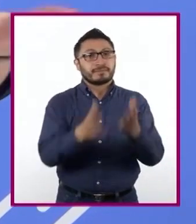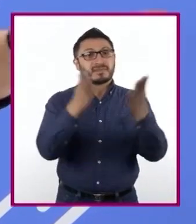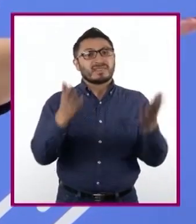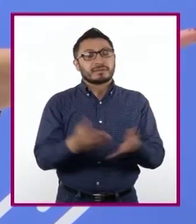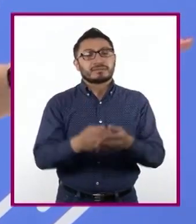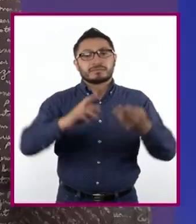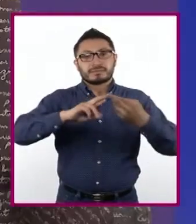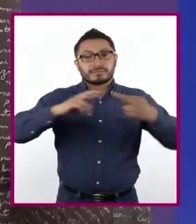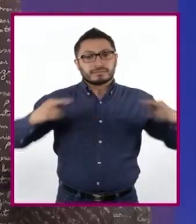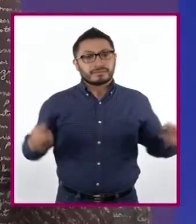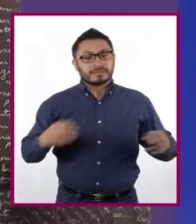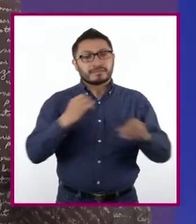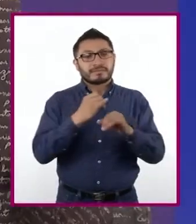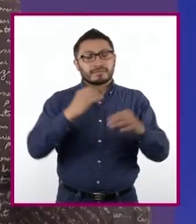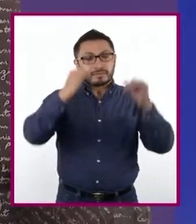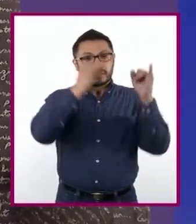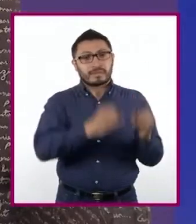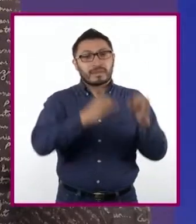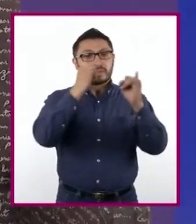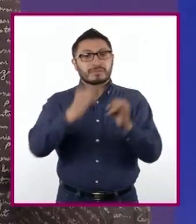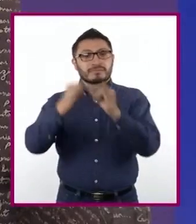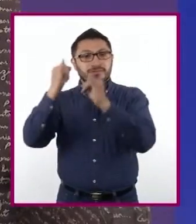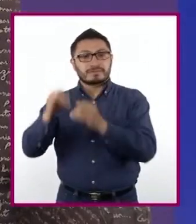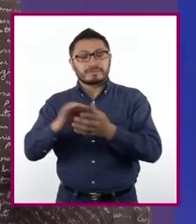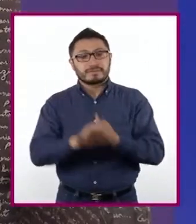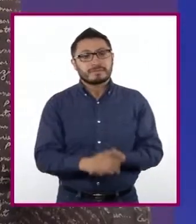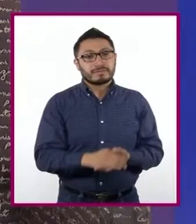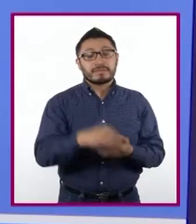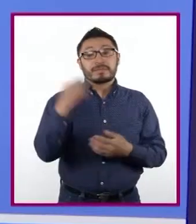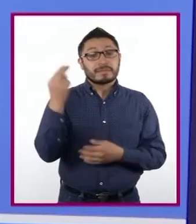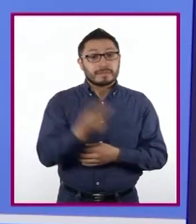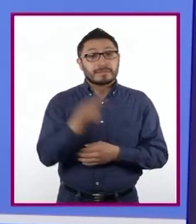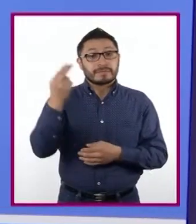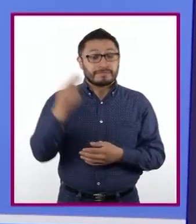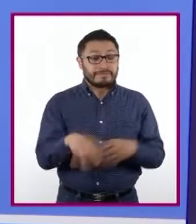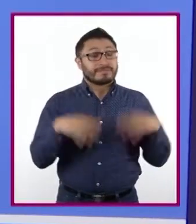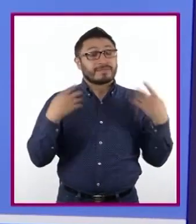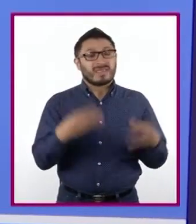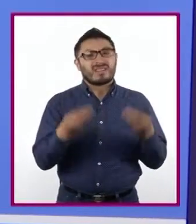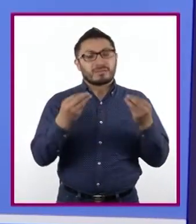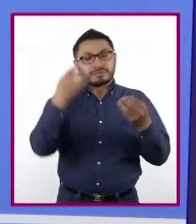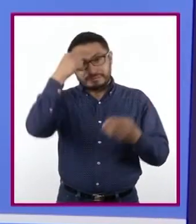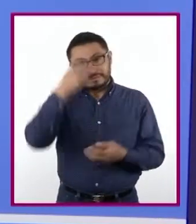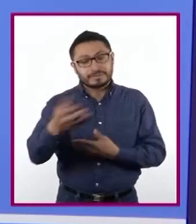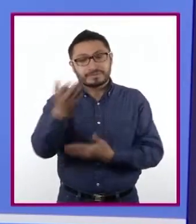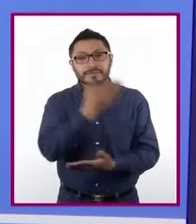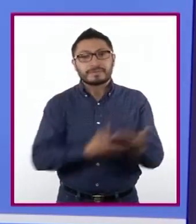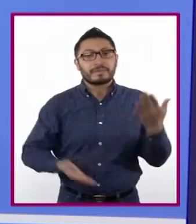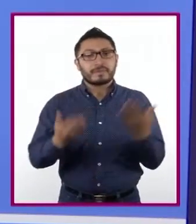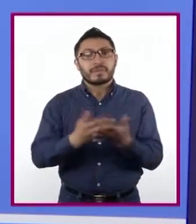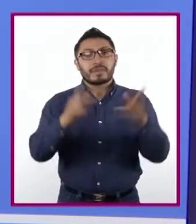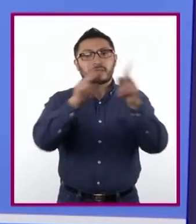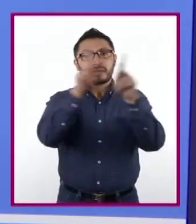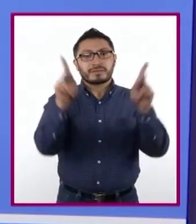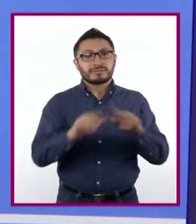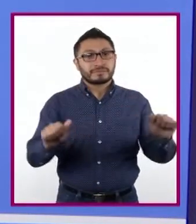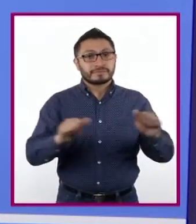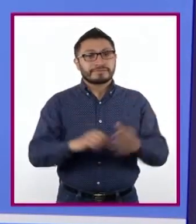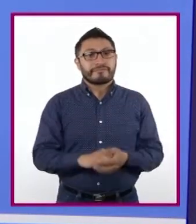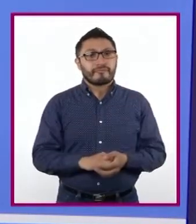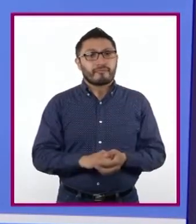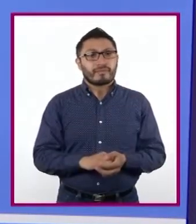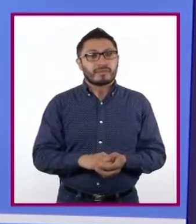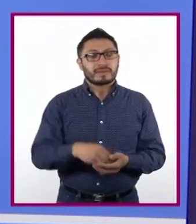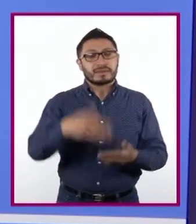las relaciones interpersonales tan necesarias para la convivencia armónica.